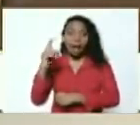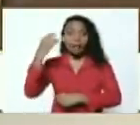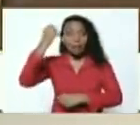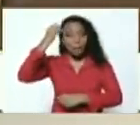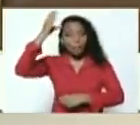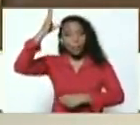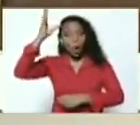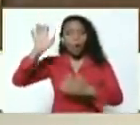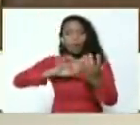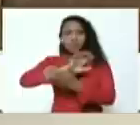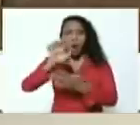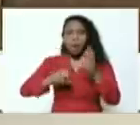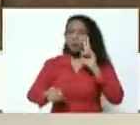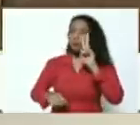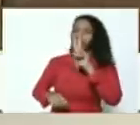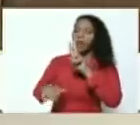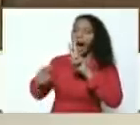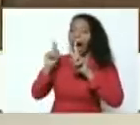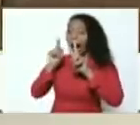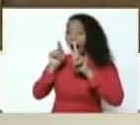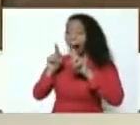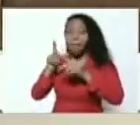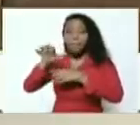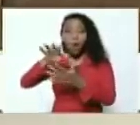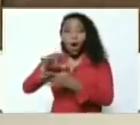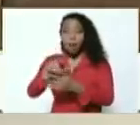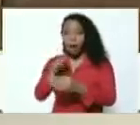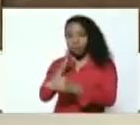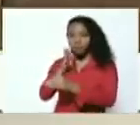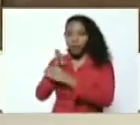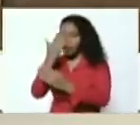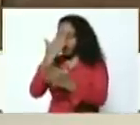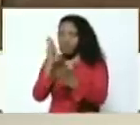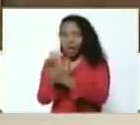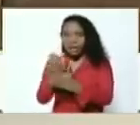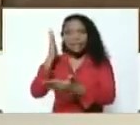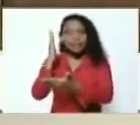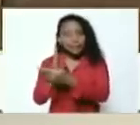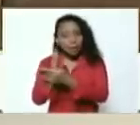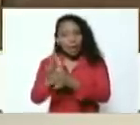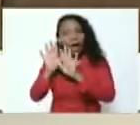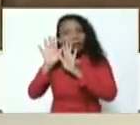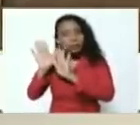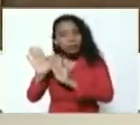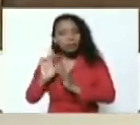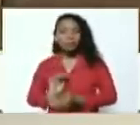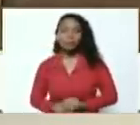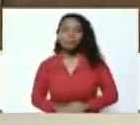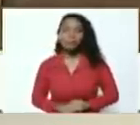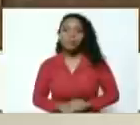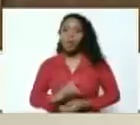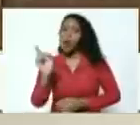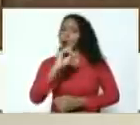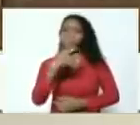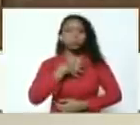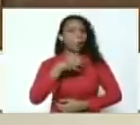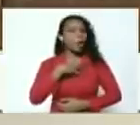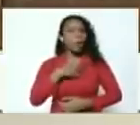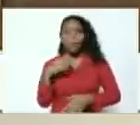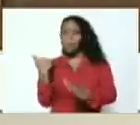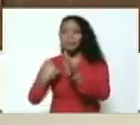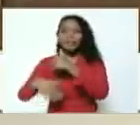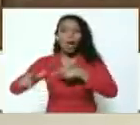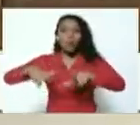los problemas donde estén y para enfrentarlos siempre. No podemos pasar por un